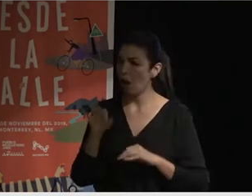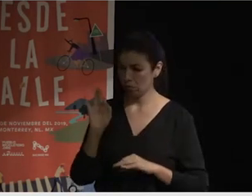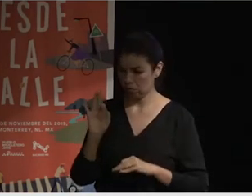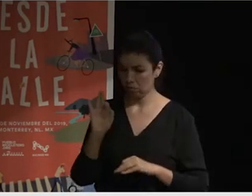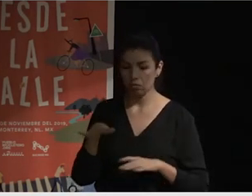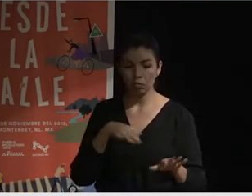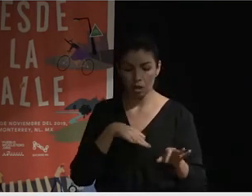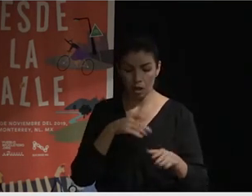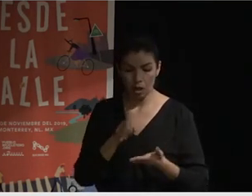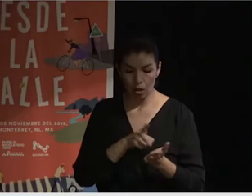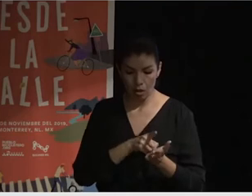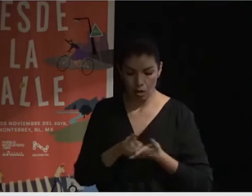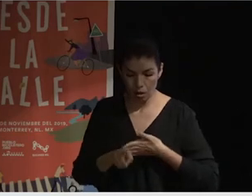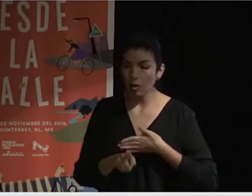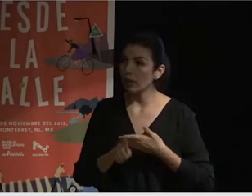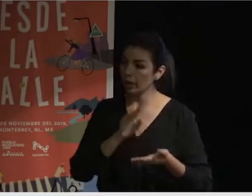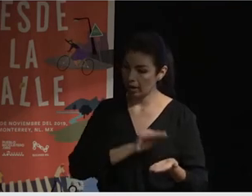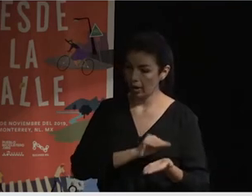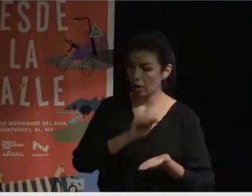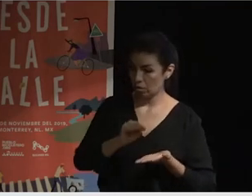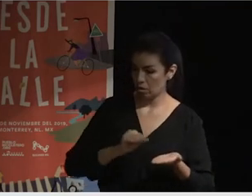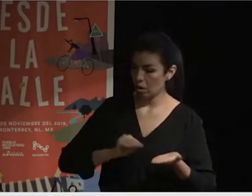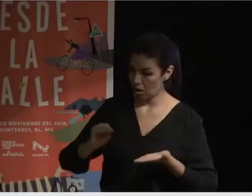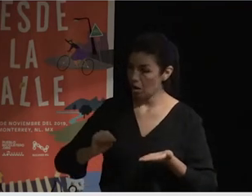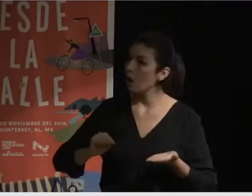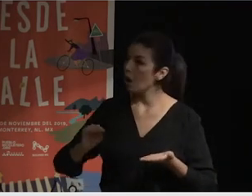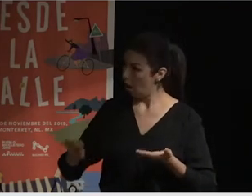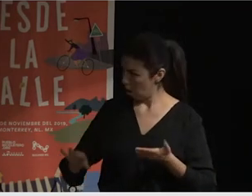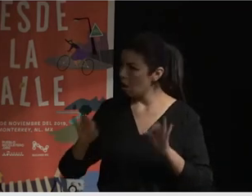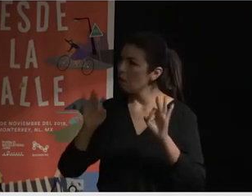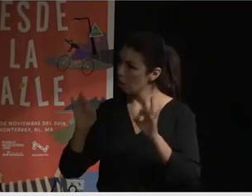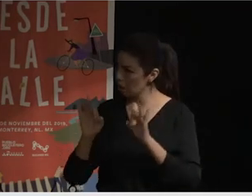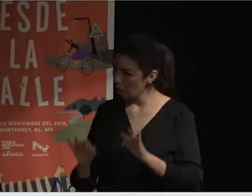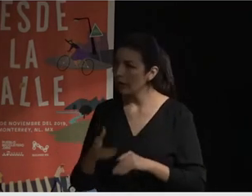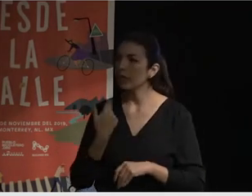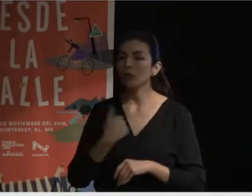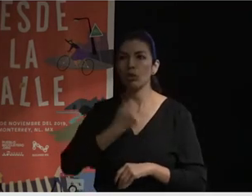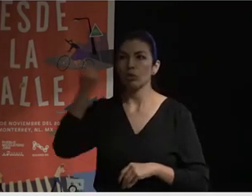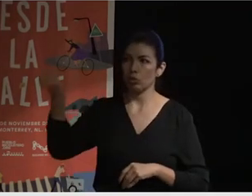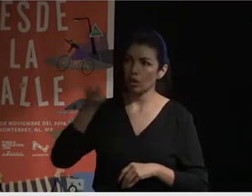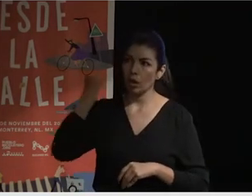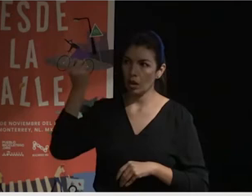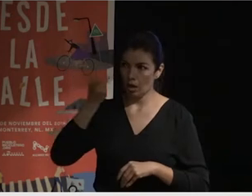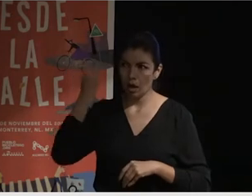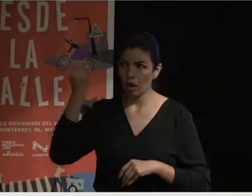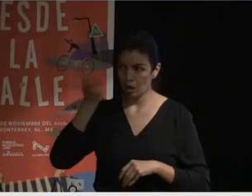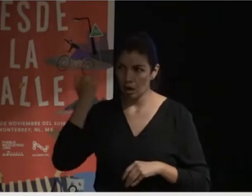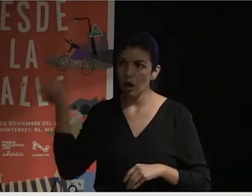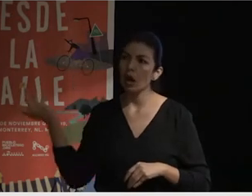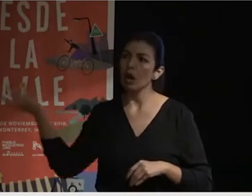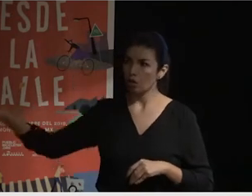a ver, y juntamos a representantes de personas que trabajan en calle con activistas de la movilidad y fue como… ah, caray, pues no tenemos